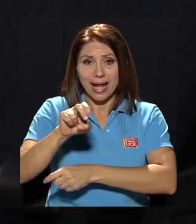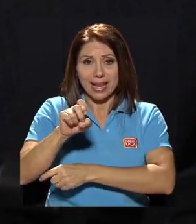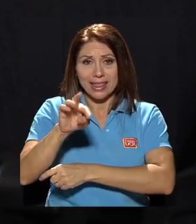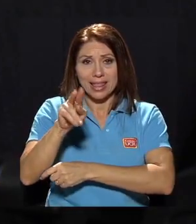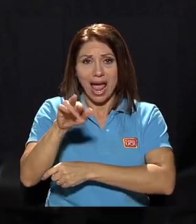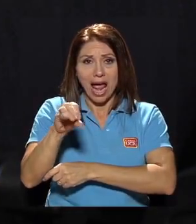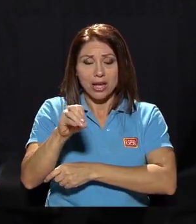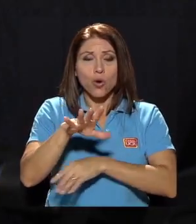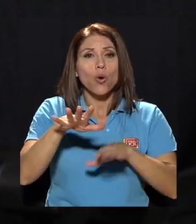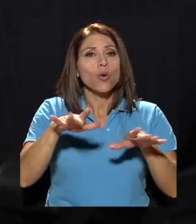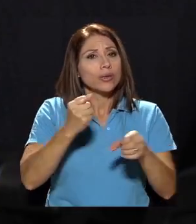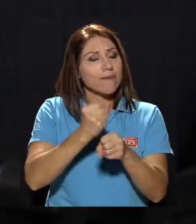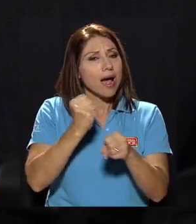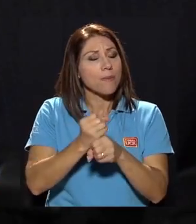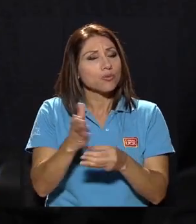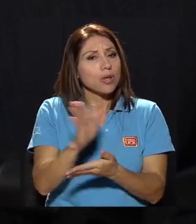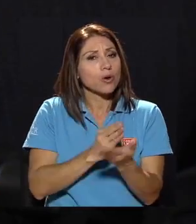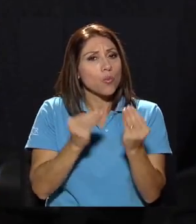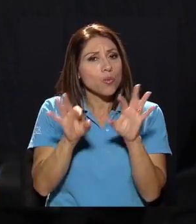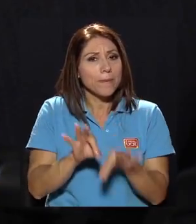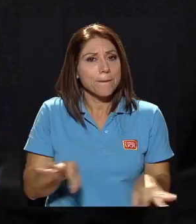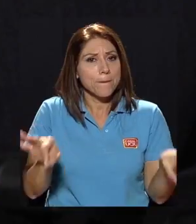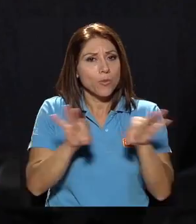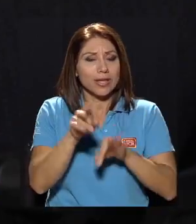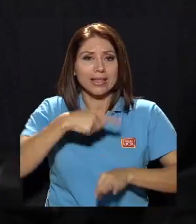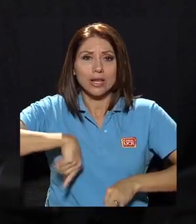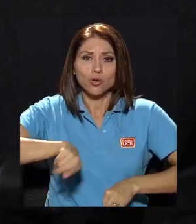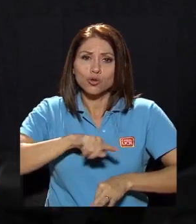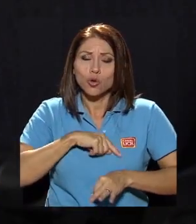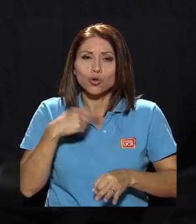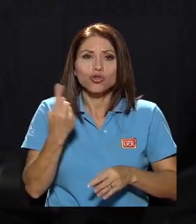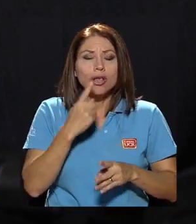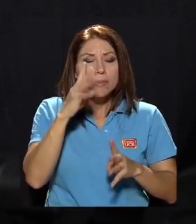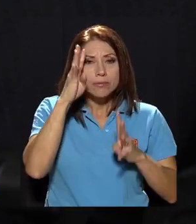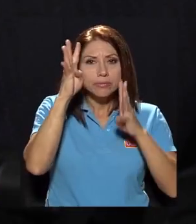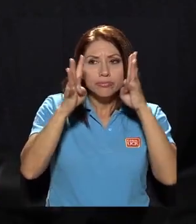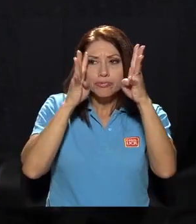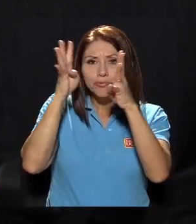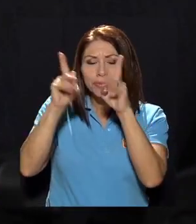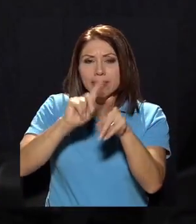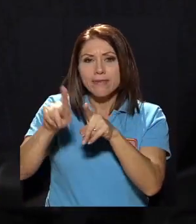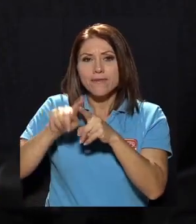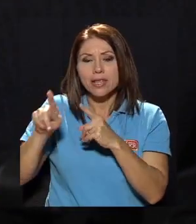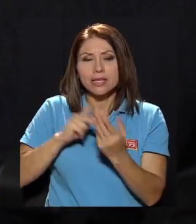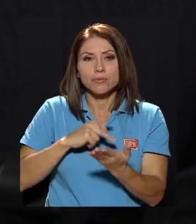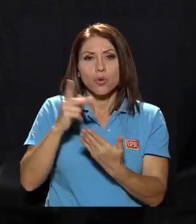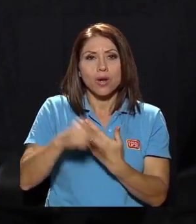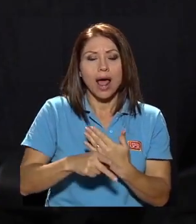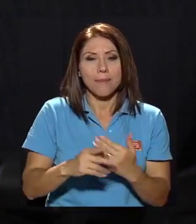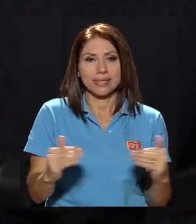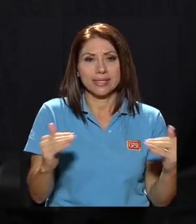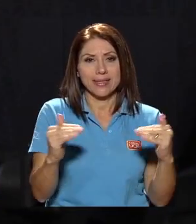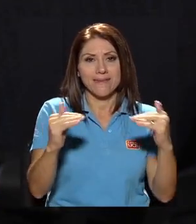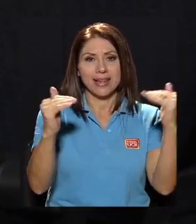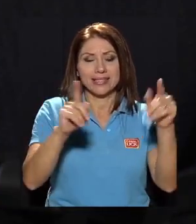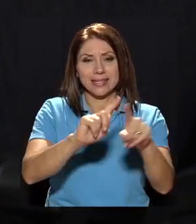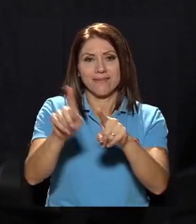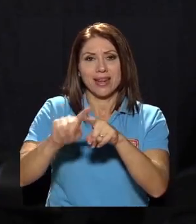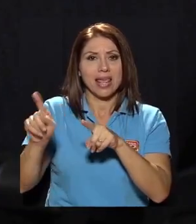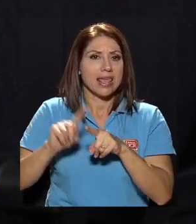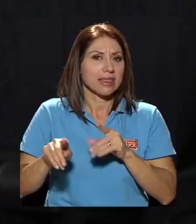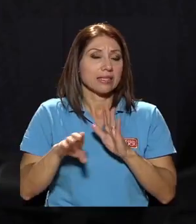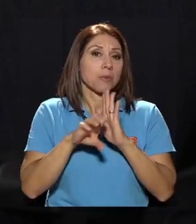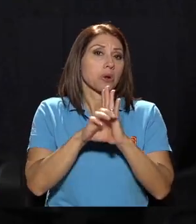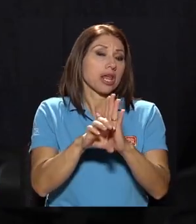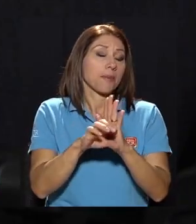vista, es muy importante, porque nosotros estamos creando programas de diferentes niveles, que abarca desde